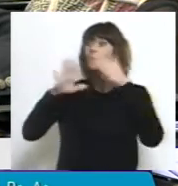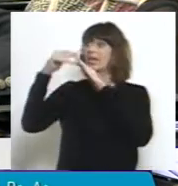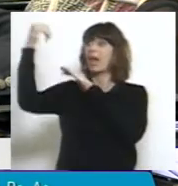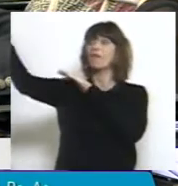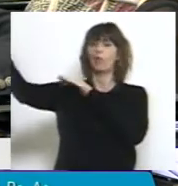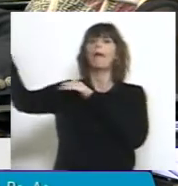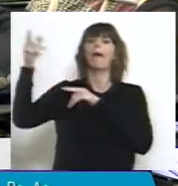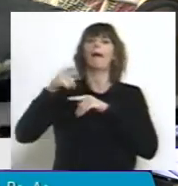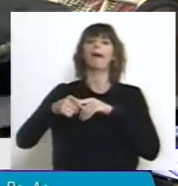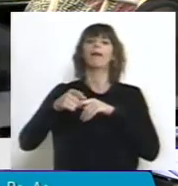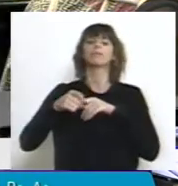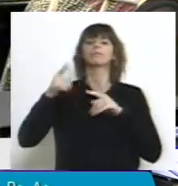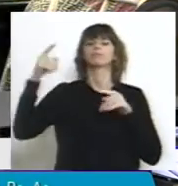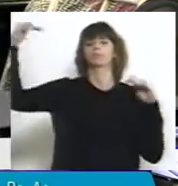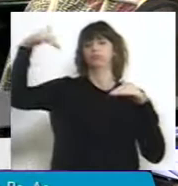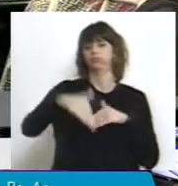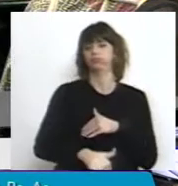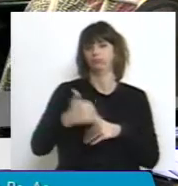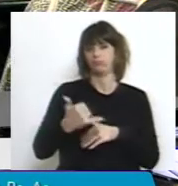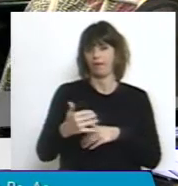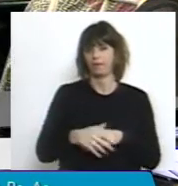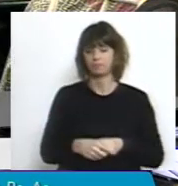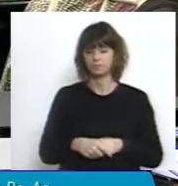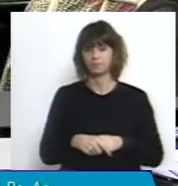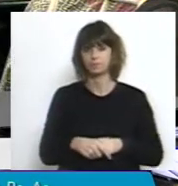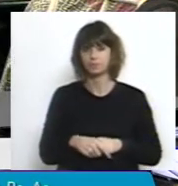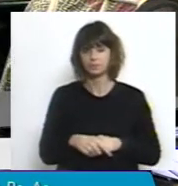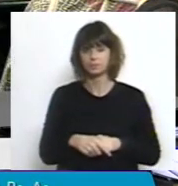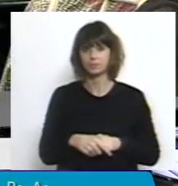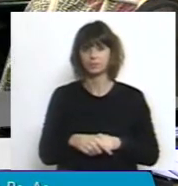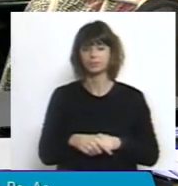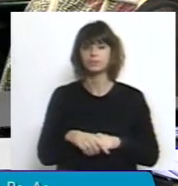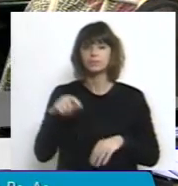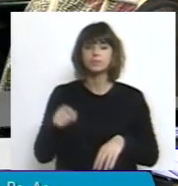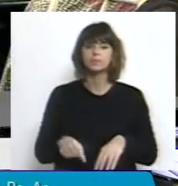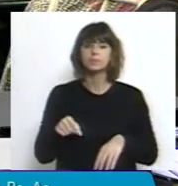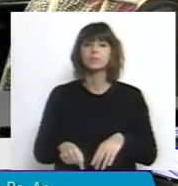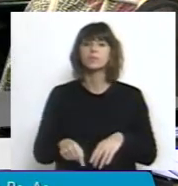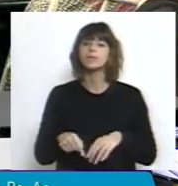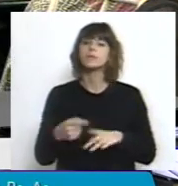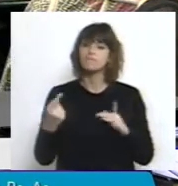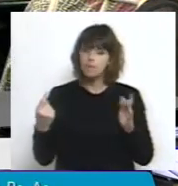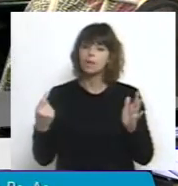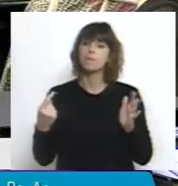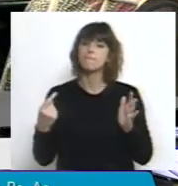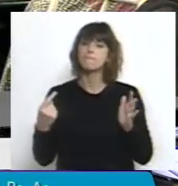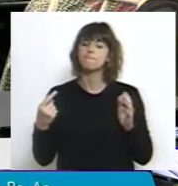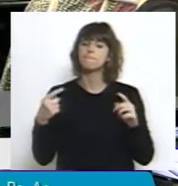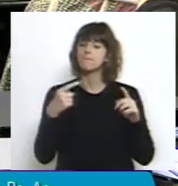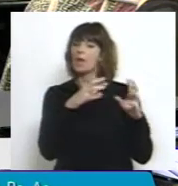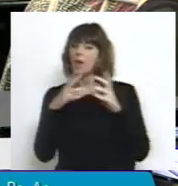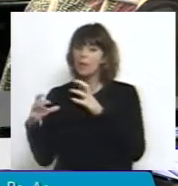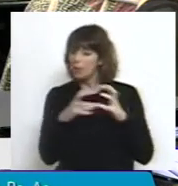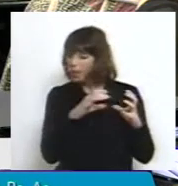sean decrecientes. Ahora bien, el gran debate que se dio en el gobierno en